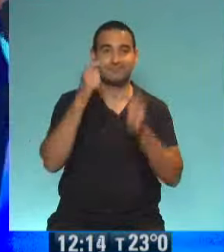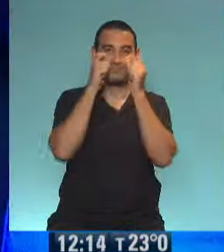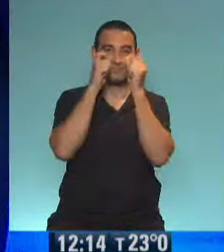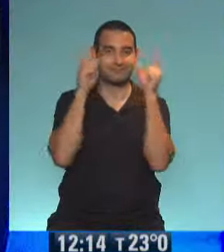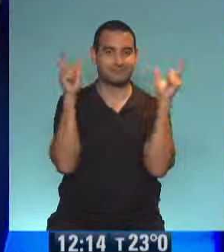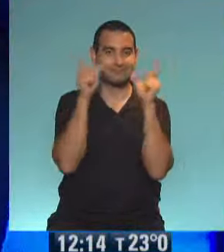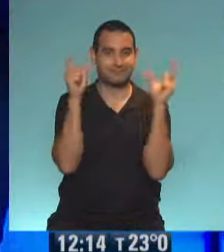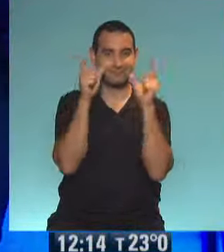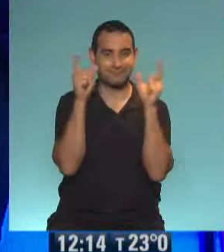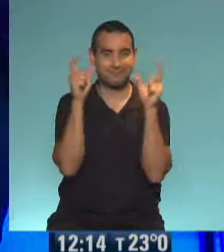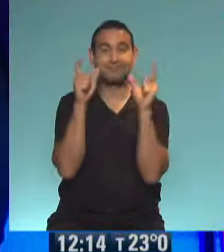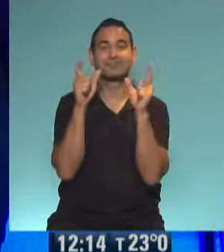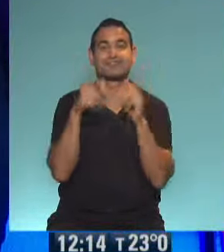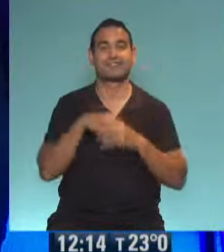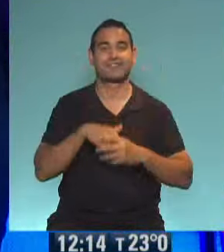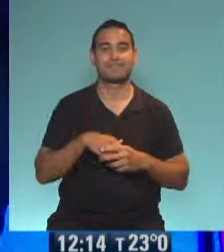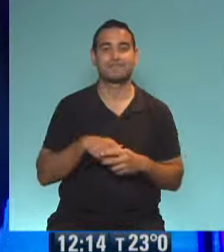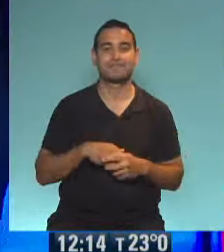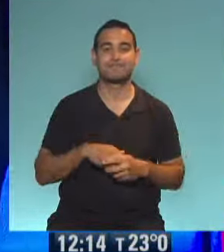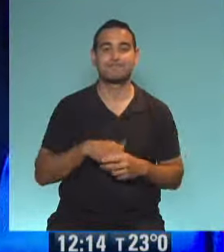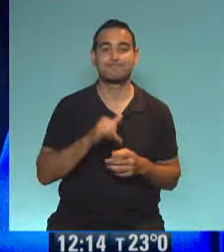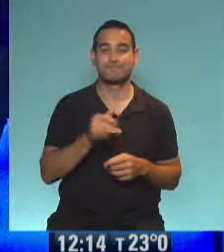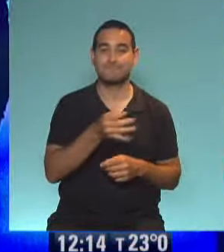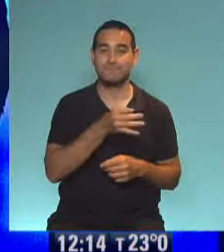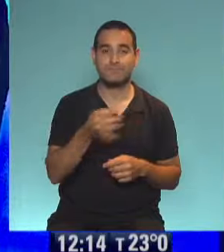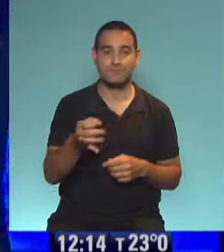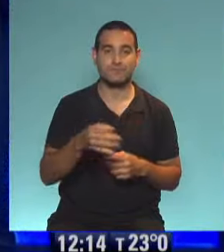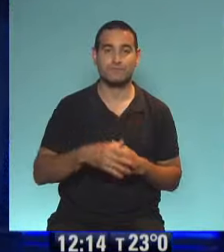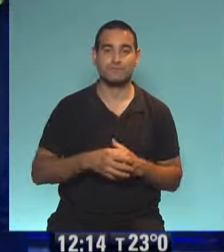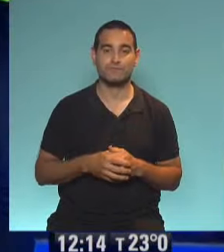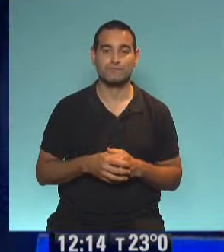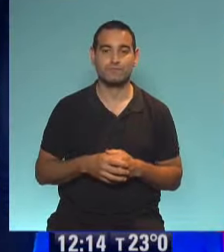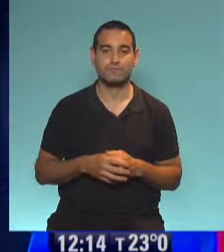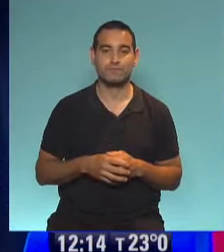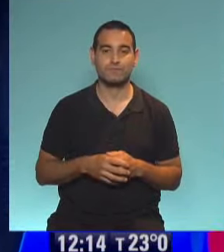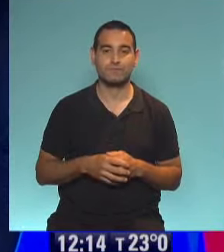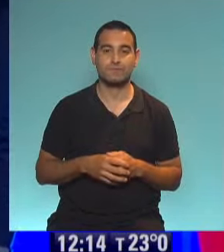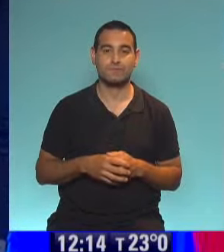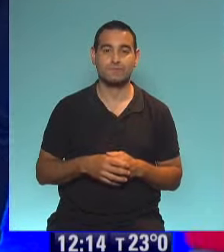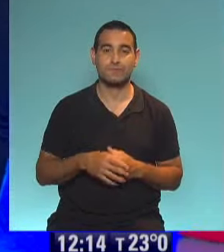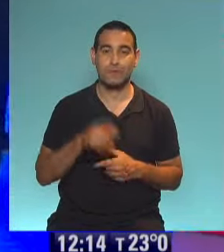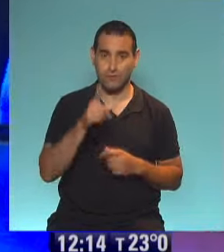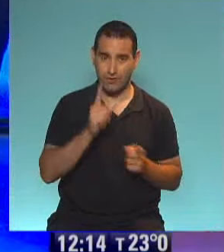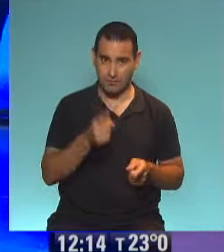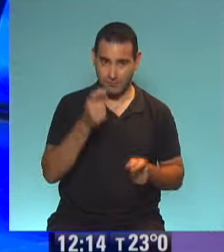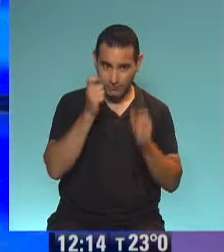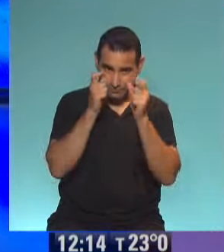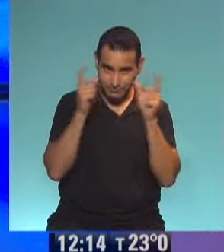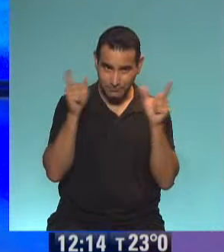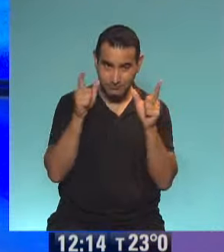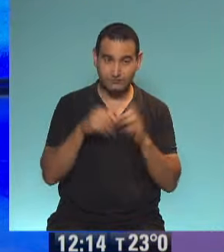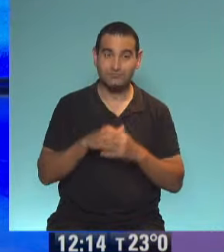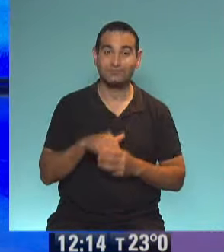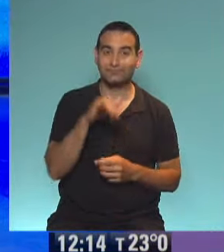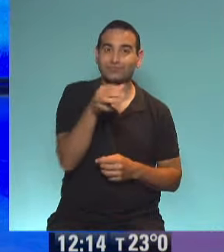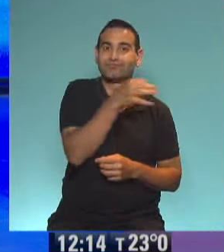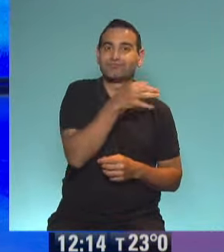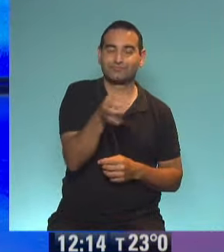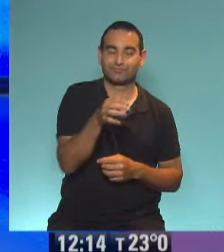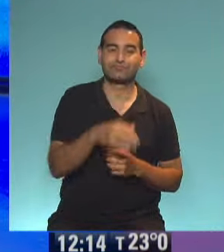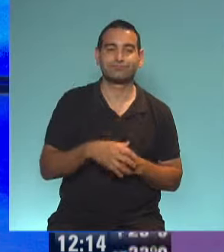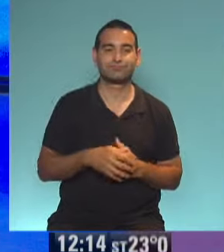y todas. Seguimos conociendo. Todos asombroscopiados. Sí, vos estás muy asombroscopiado. ¿En serio? Sí. ¿En serio? Tienen que